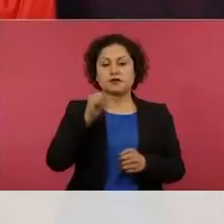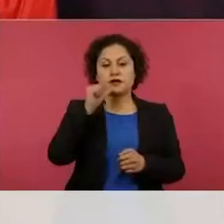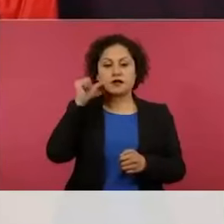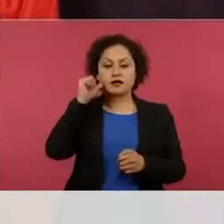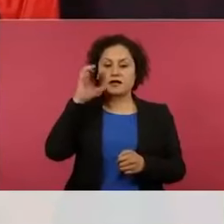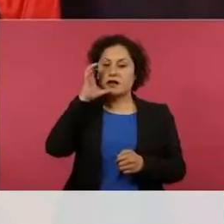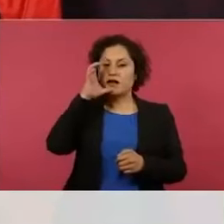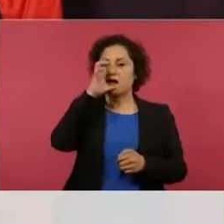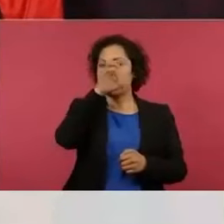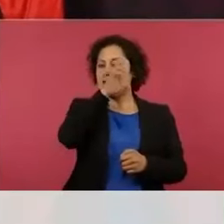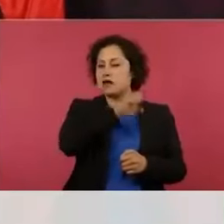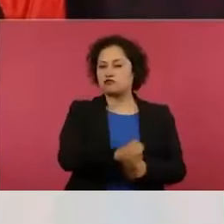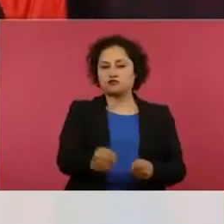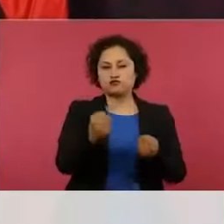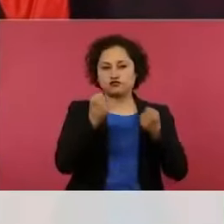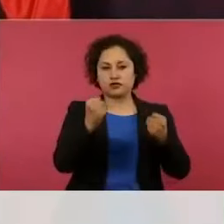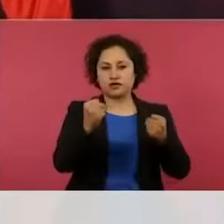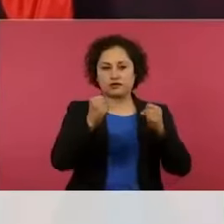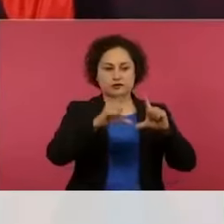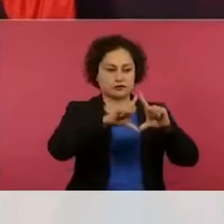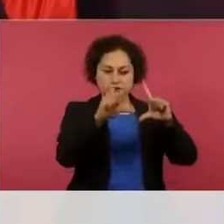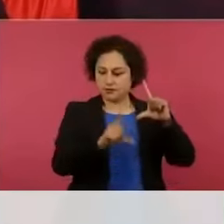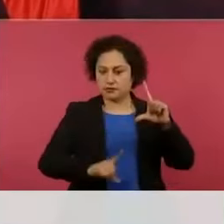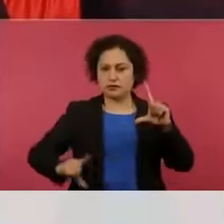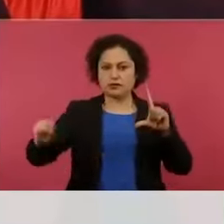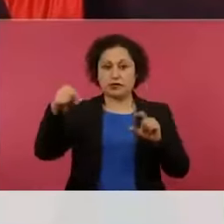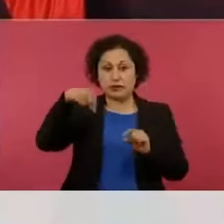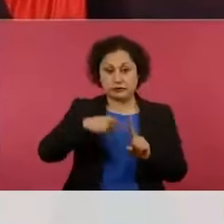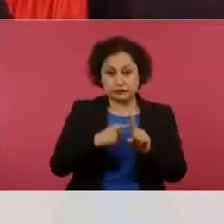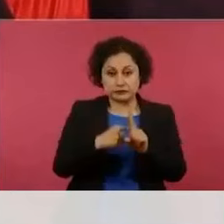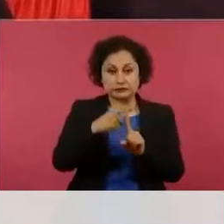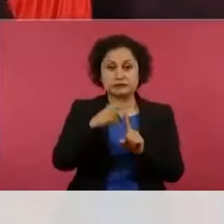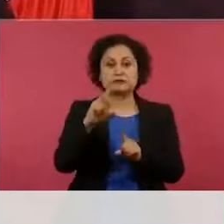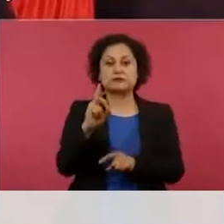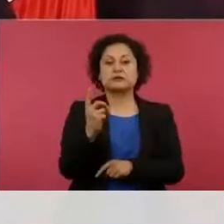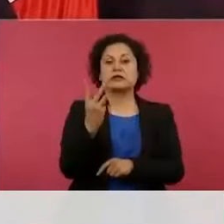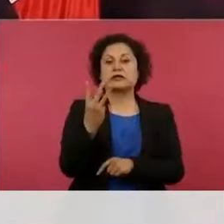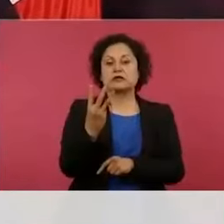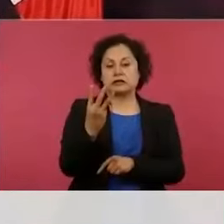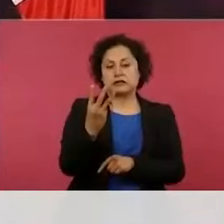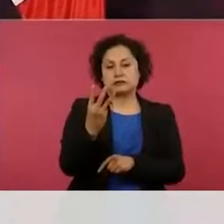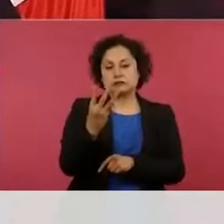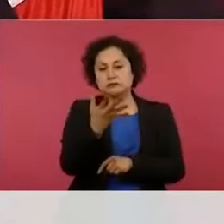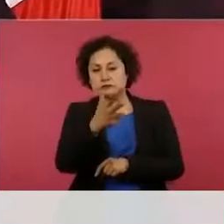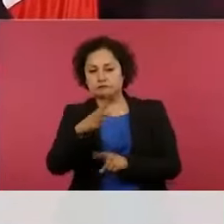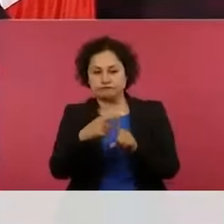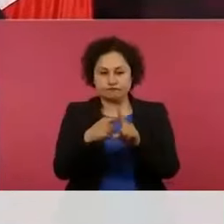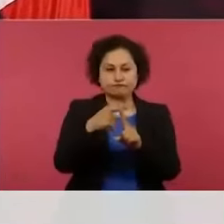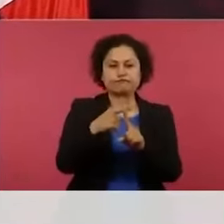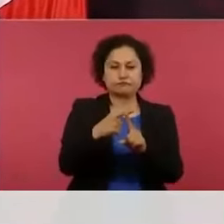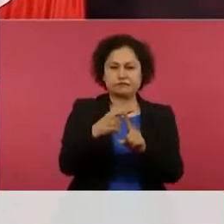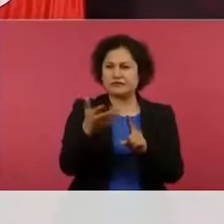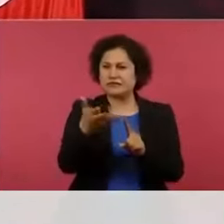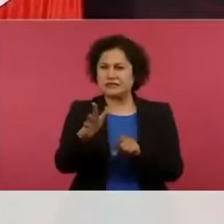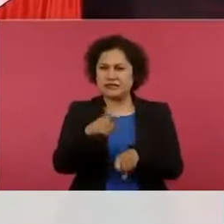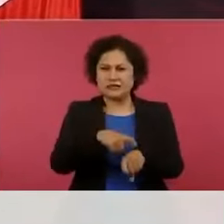en todo el país Aquí llegó a 33 gr promedio como a esa hora como